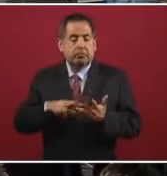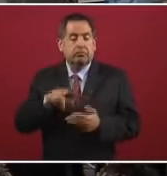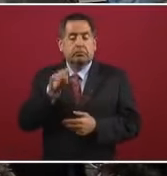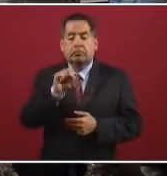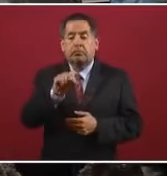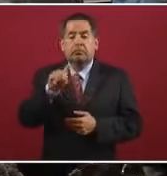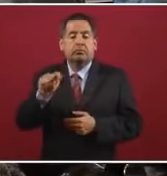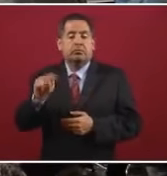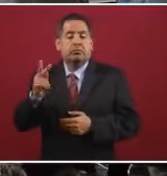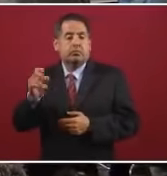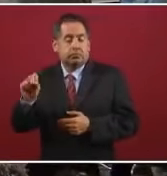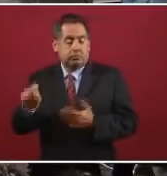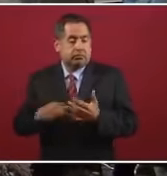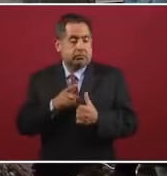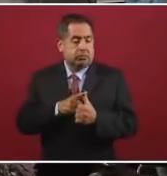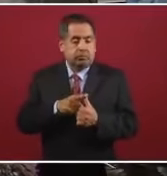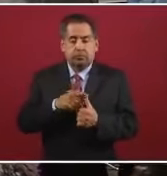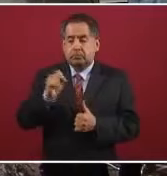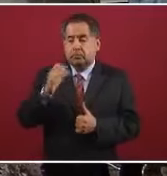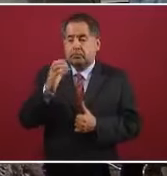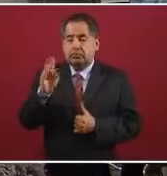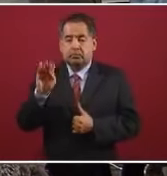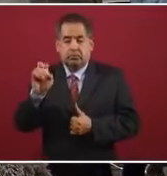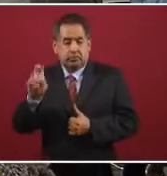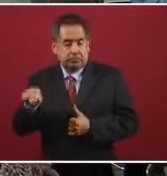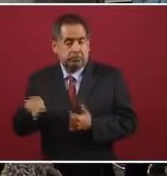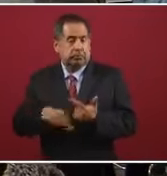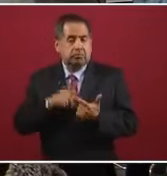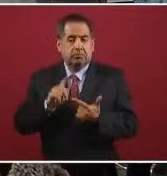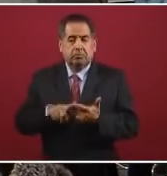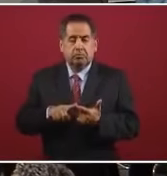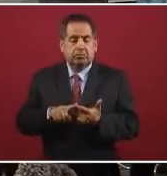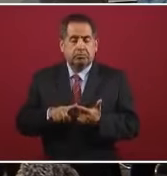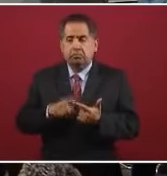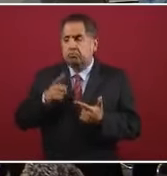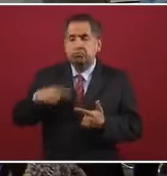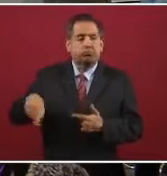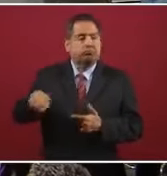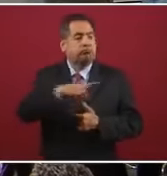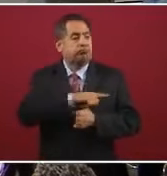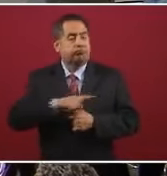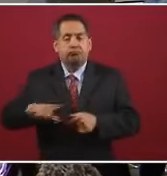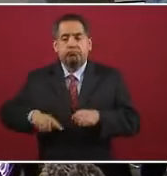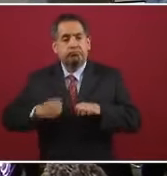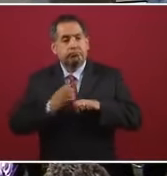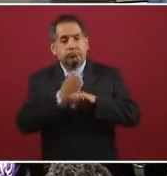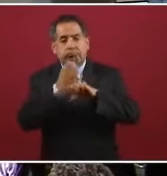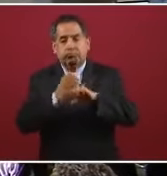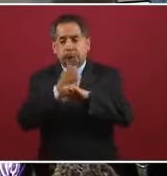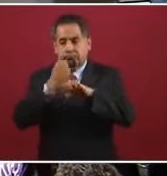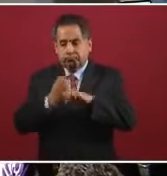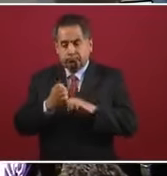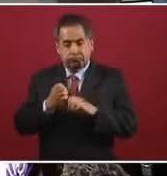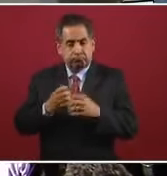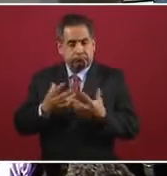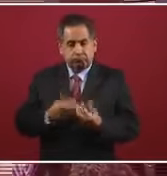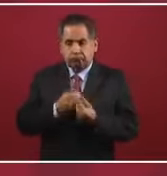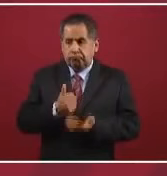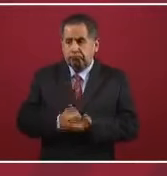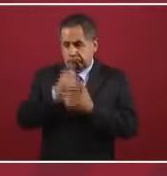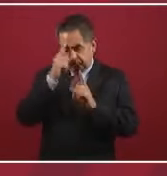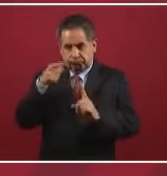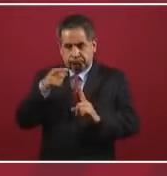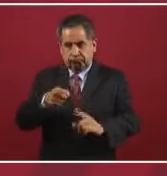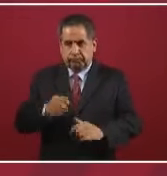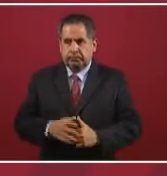Trabajo, Secretaría del Bienestar Social y a los gobiernos de los estados que nos han apoyado para lograr este objetivo. En síntesis, diría